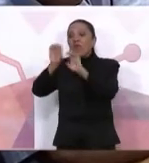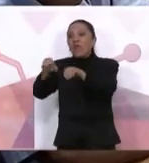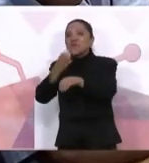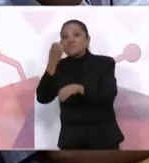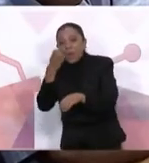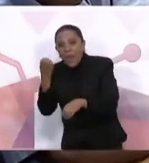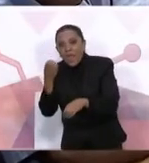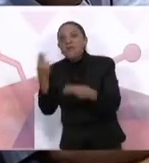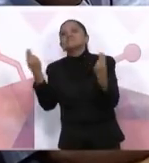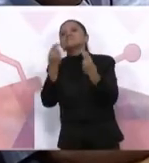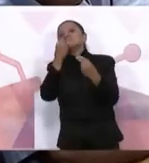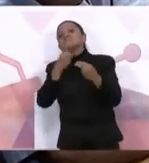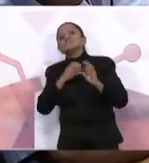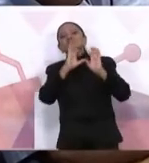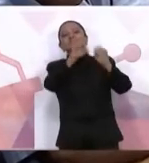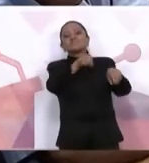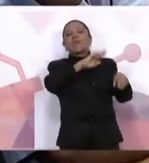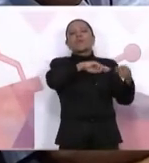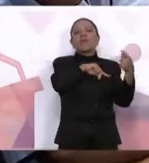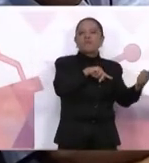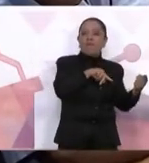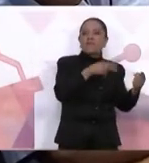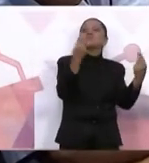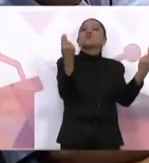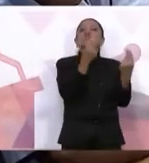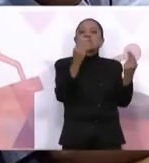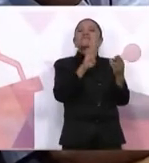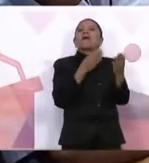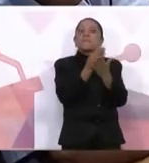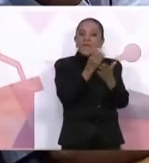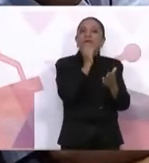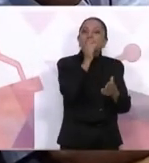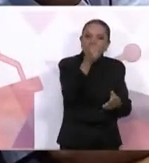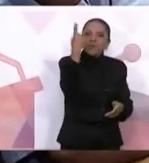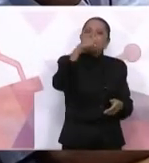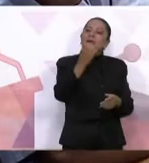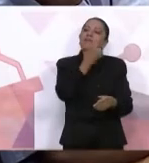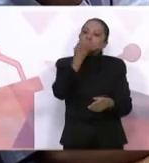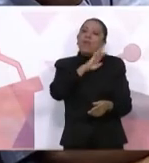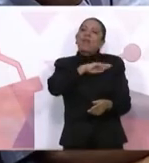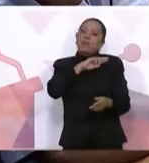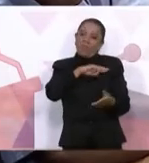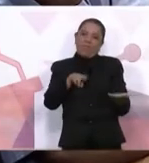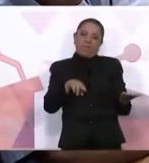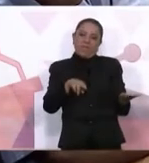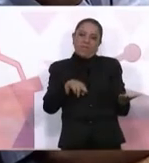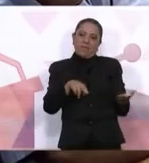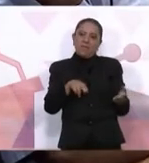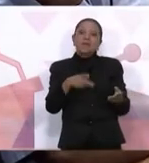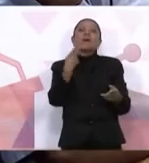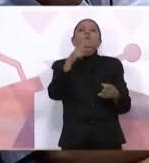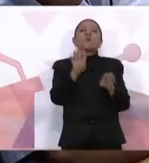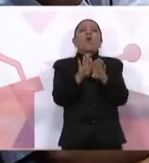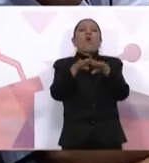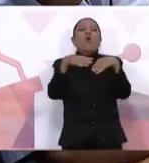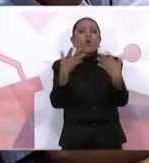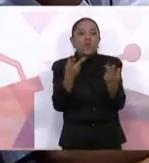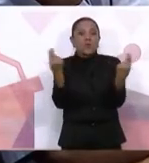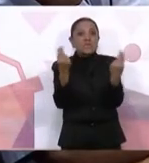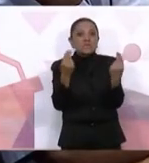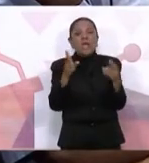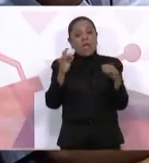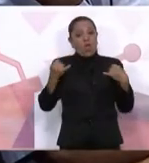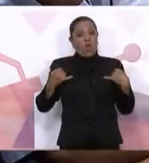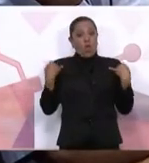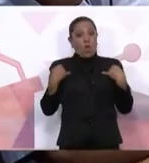para quien la necesite cuáles serían los criterios que el criterio número uno que fueran es que la persona del joven hiciera una solicitud porque la